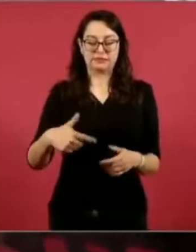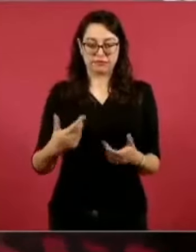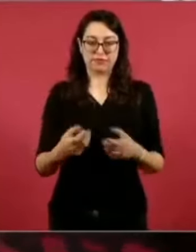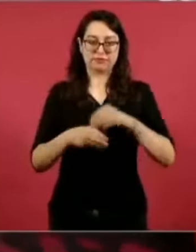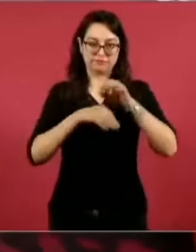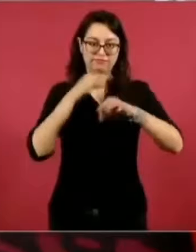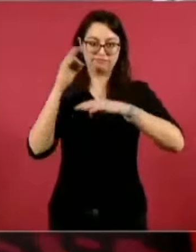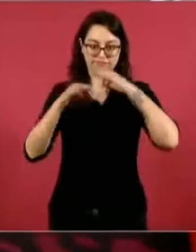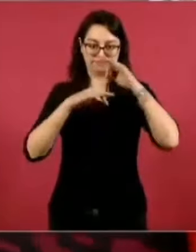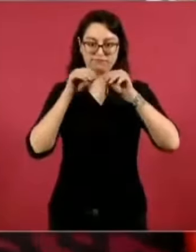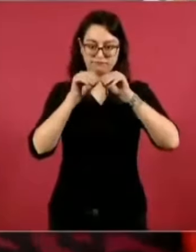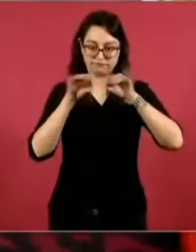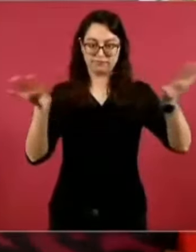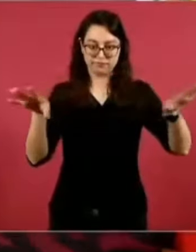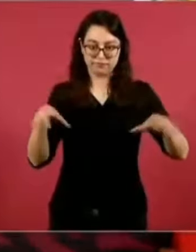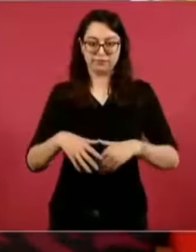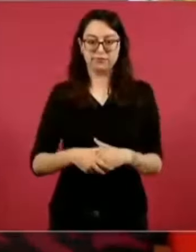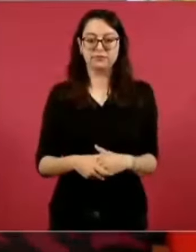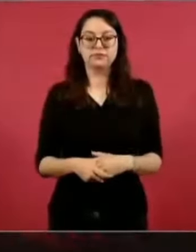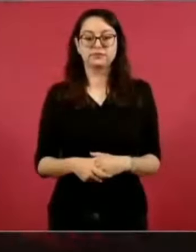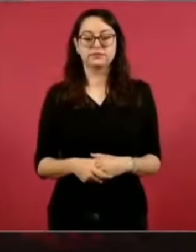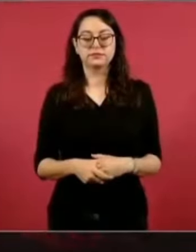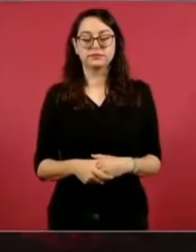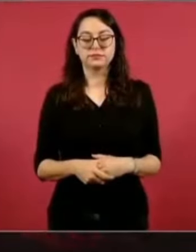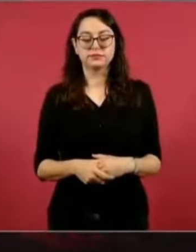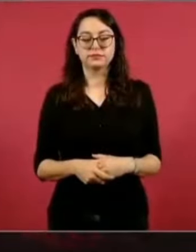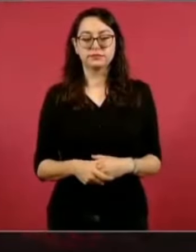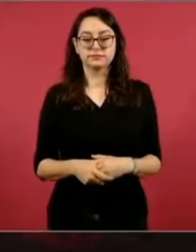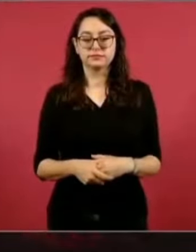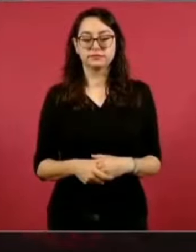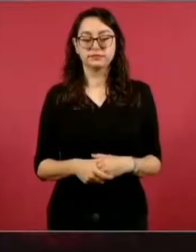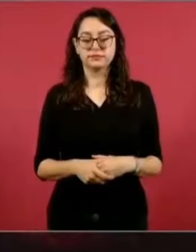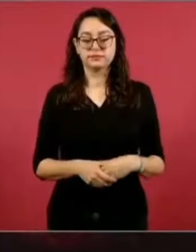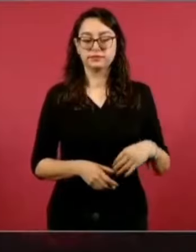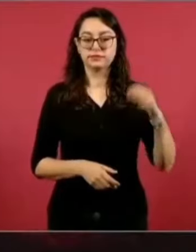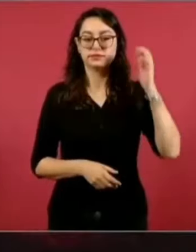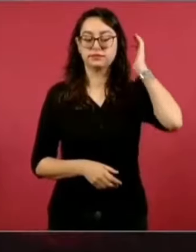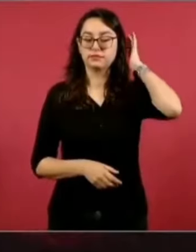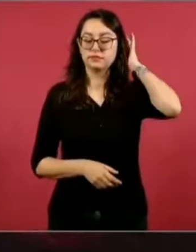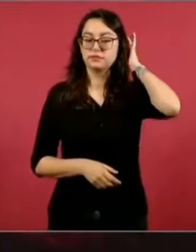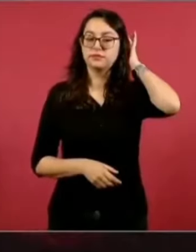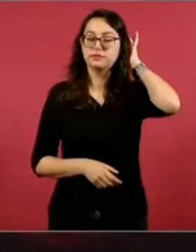también y mucha gente,